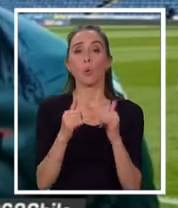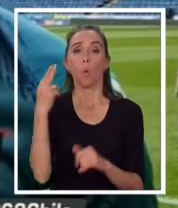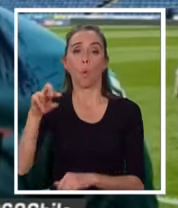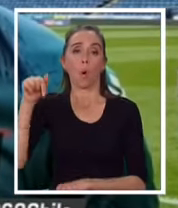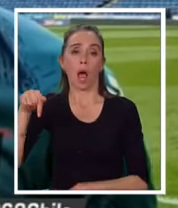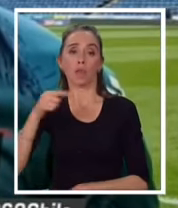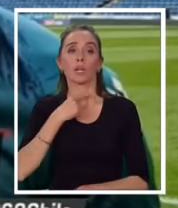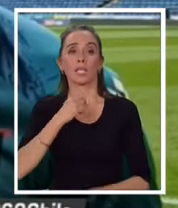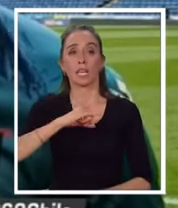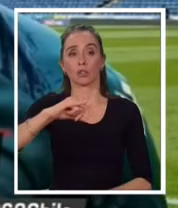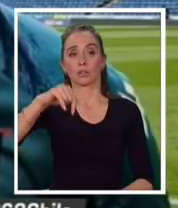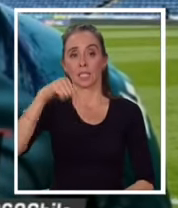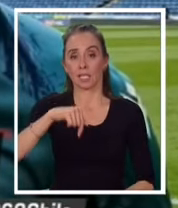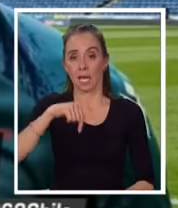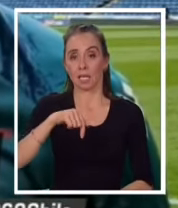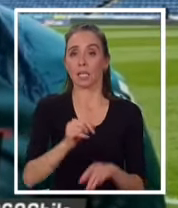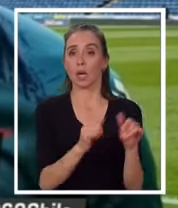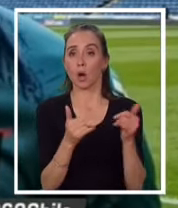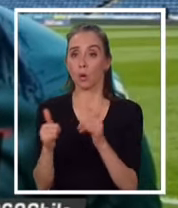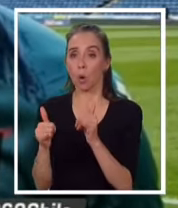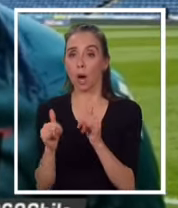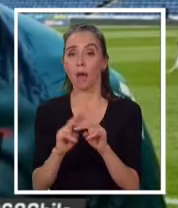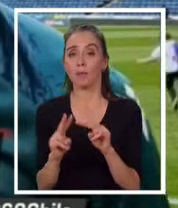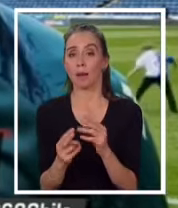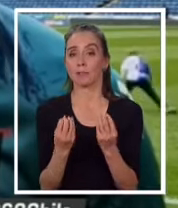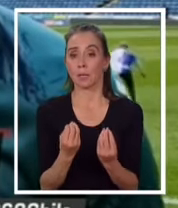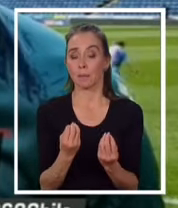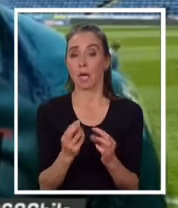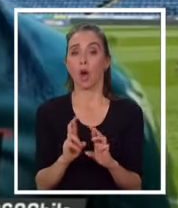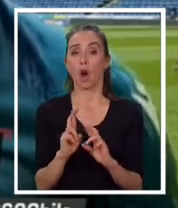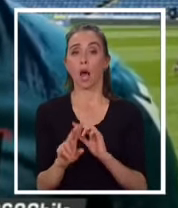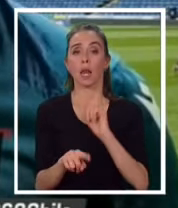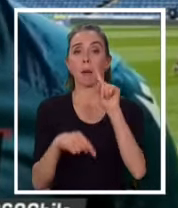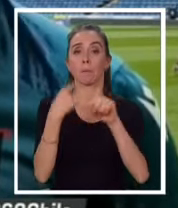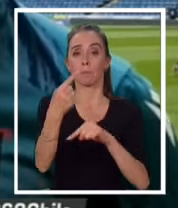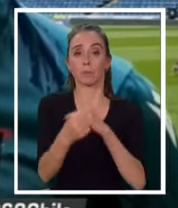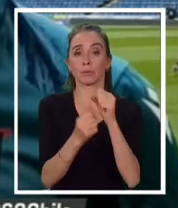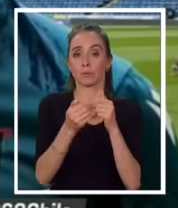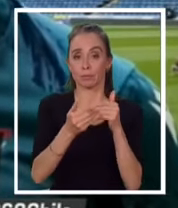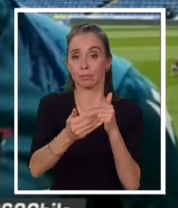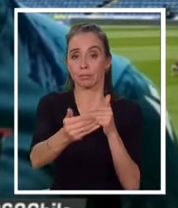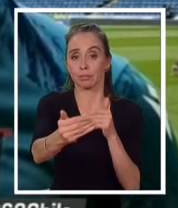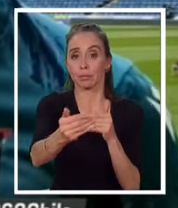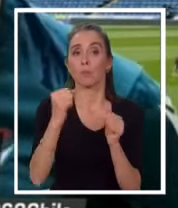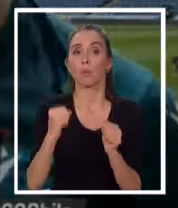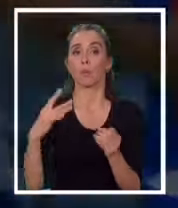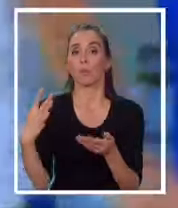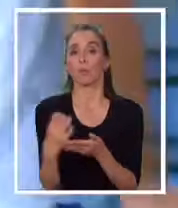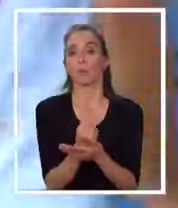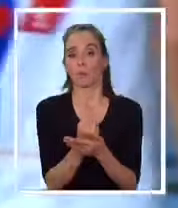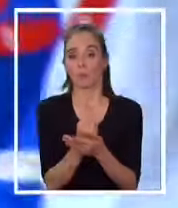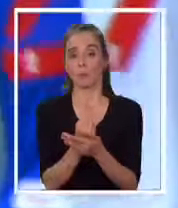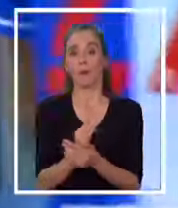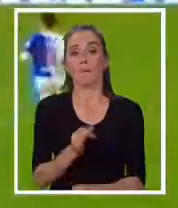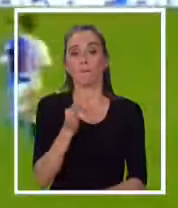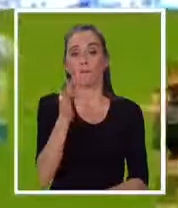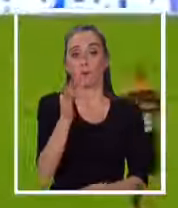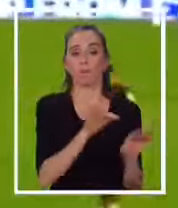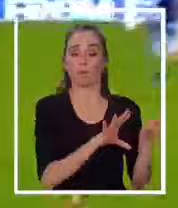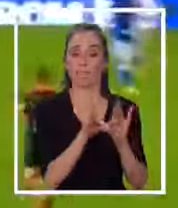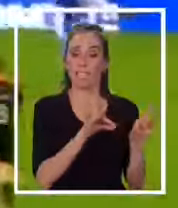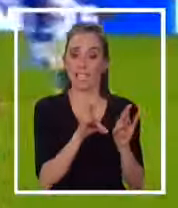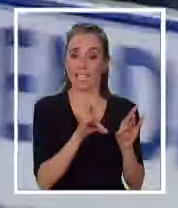y quiero seguir acá, jugando y haciéndolo bien. Ojalá la próxima temporada podamos lograrlo. Para el futuro de la